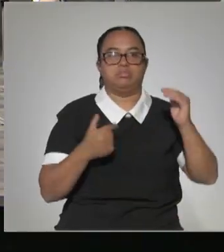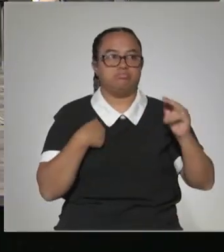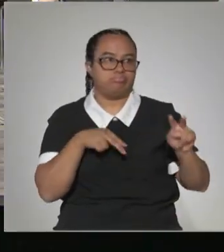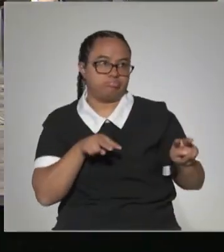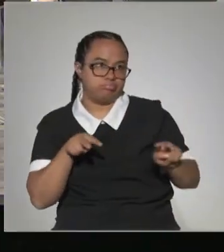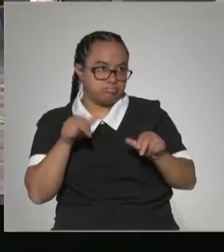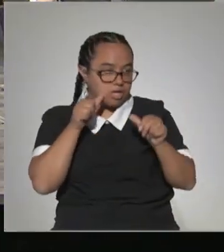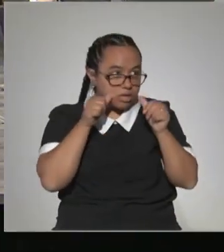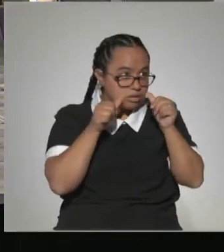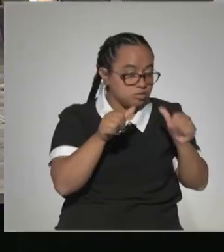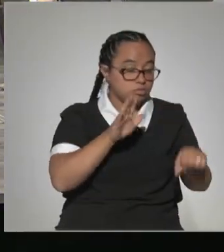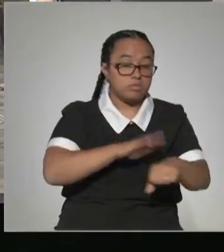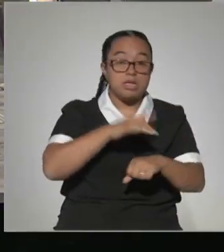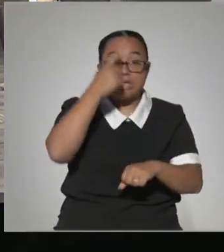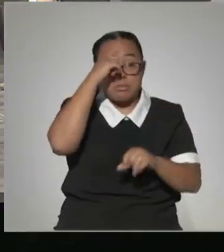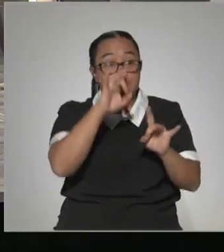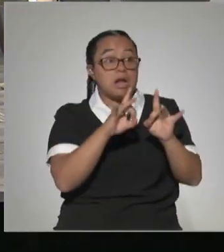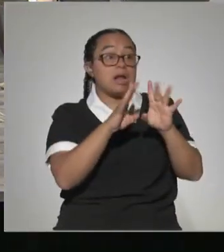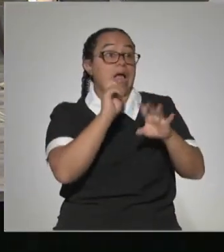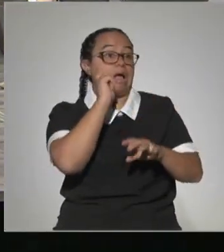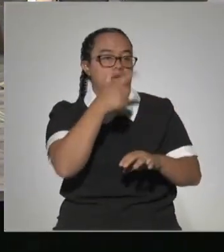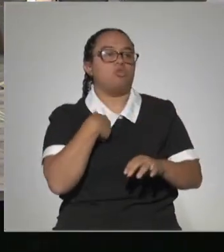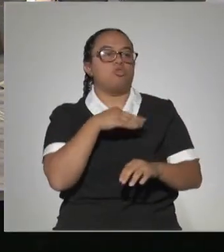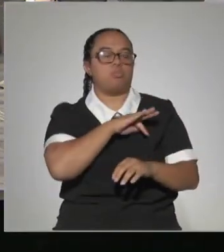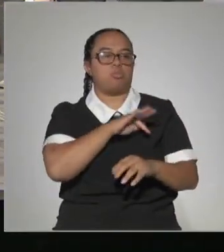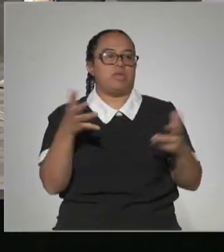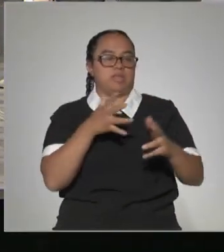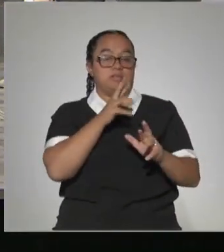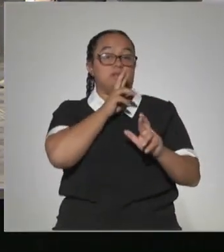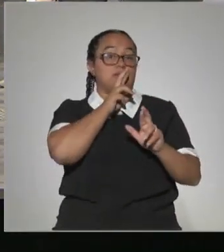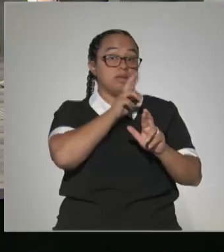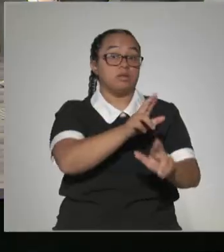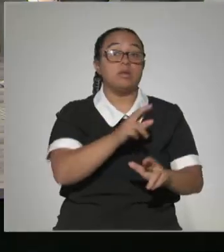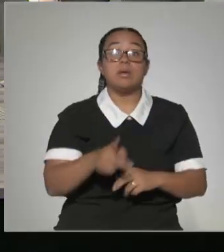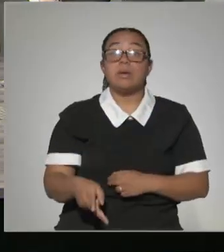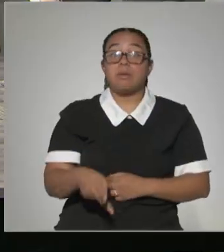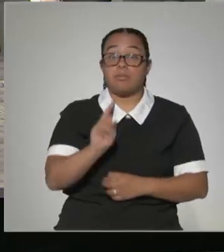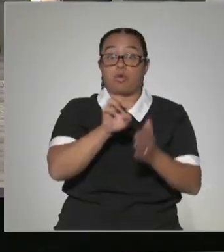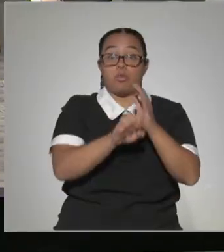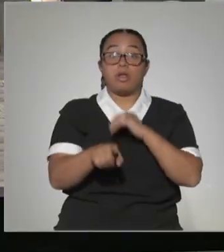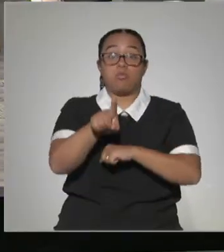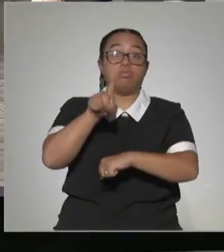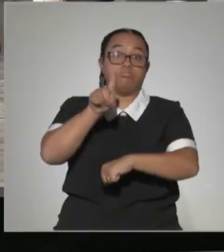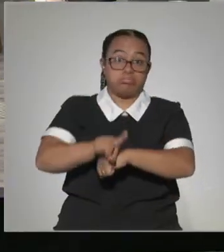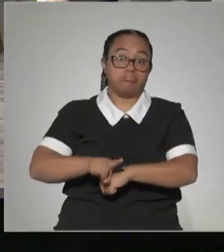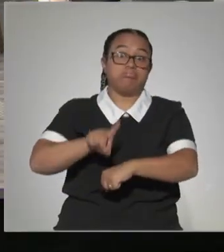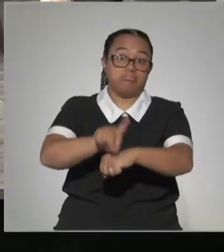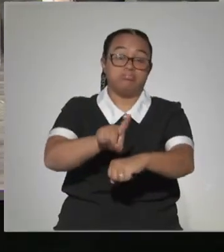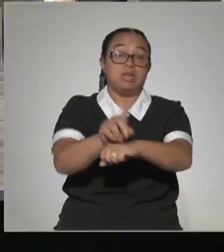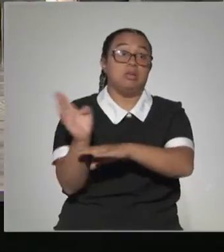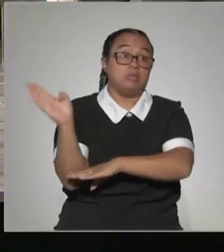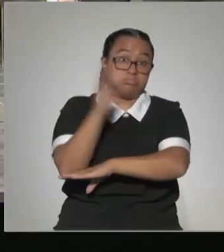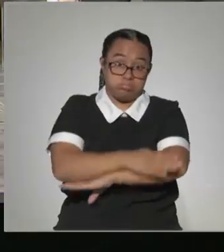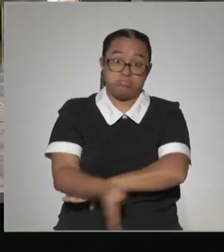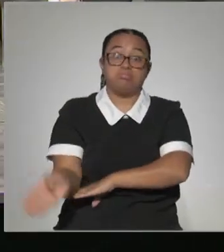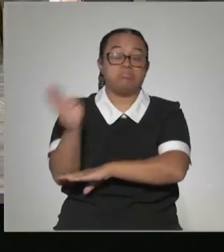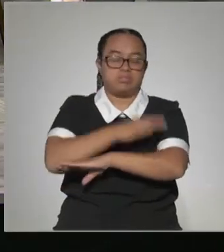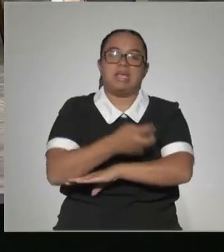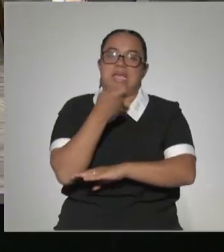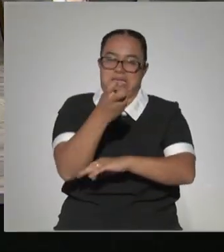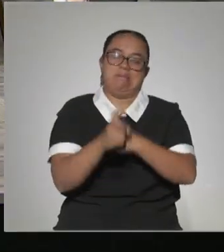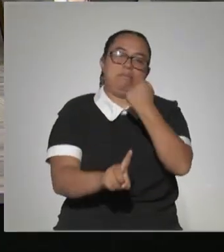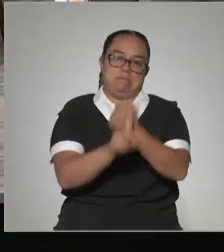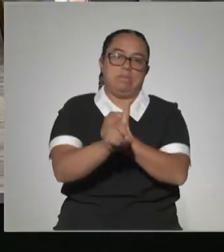para responder ante lo que necesitamos. El Claro. problema llega cuando es todos los días, todo el tiempo. Ok. ¿Qué podemos decir?